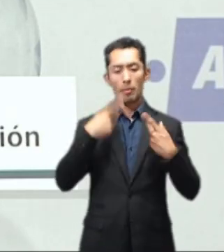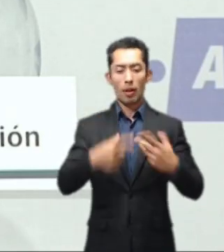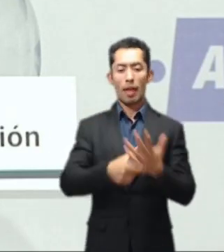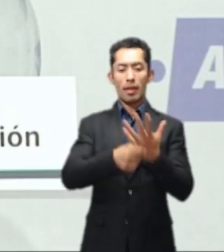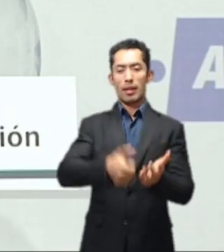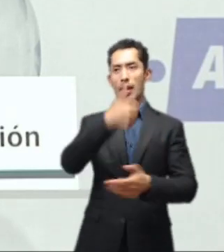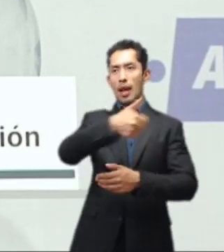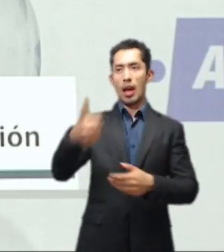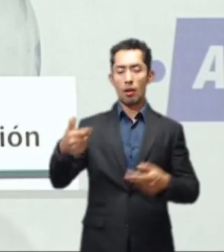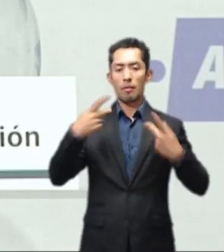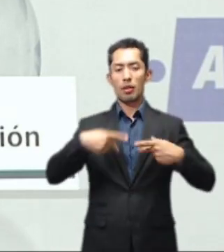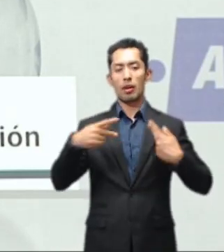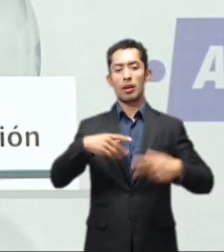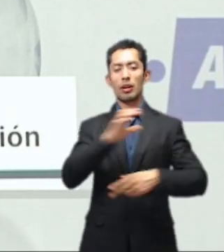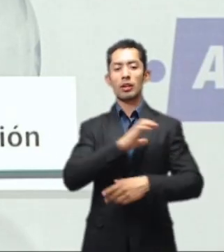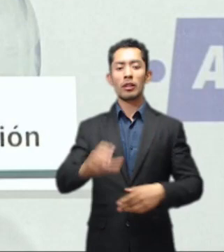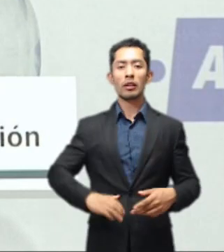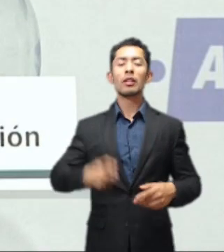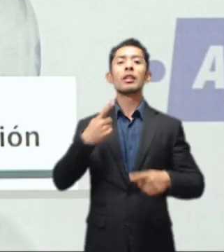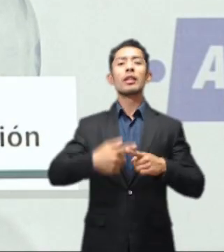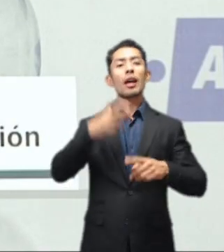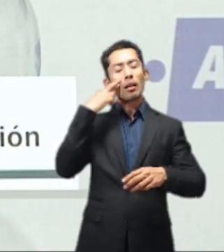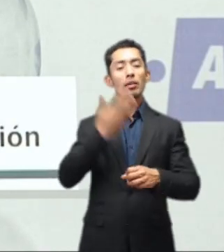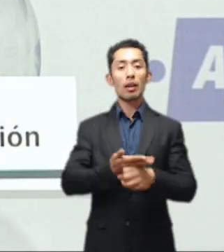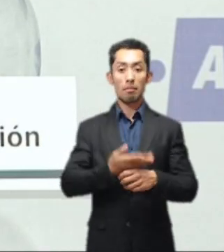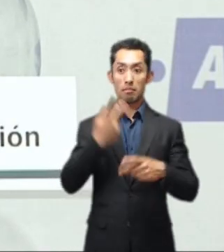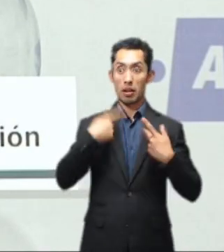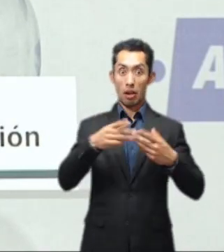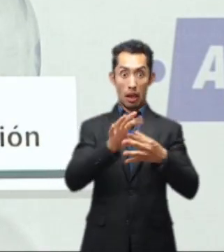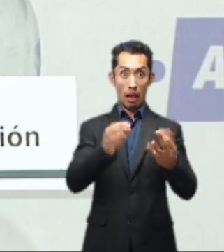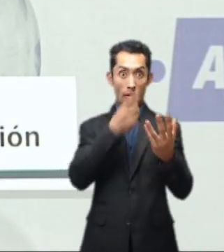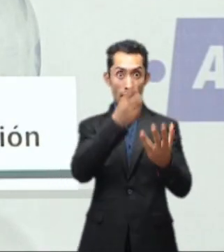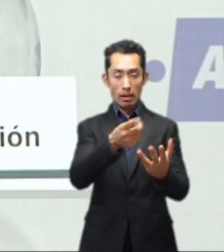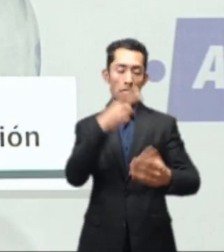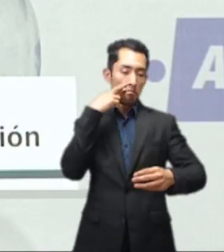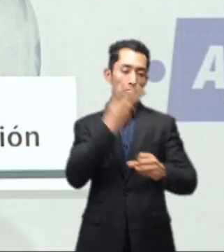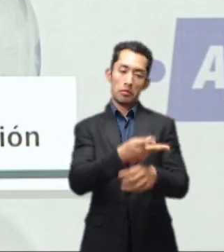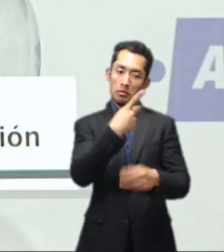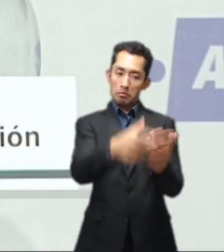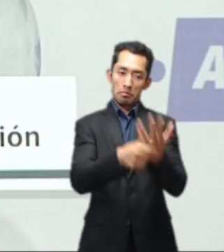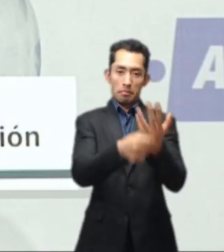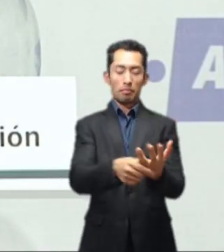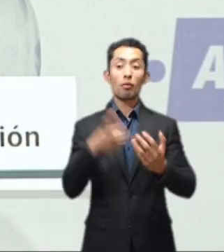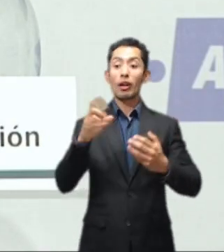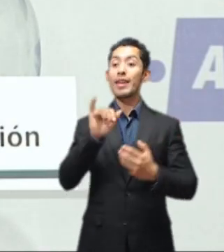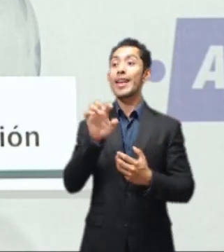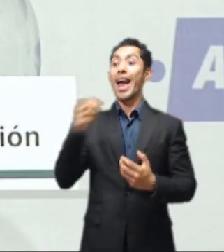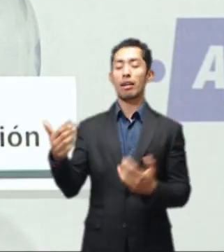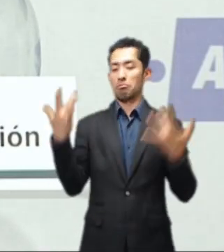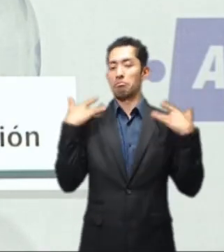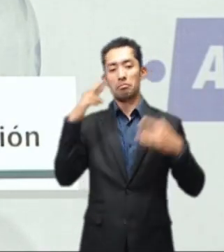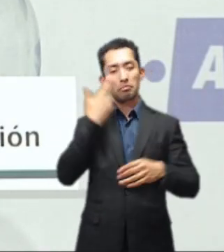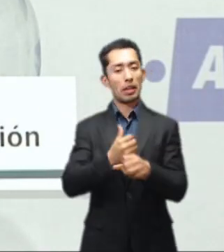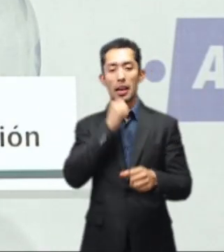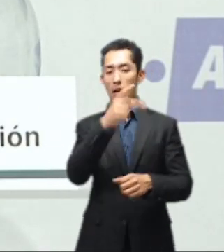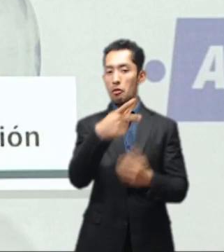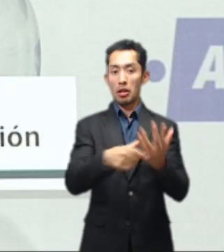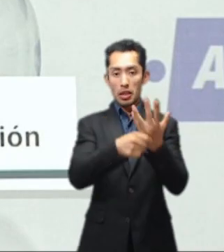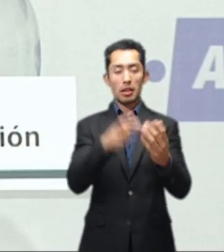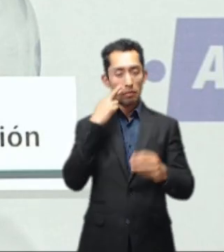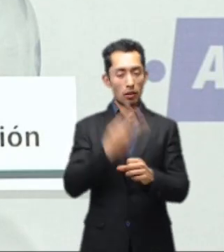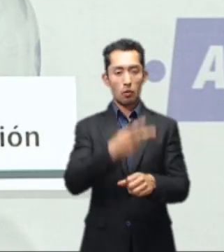vertidas por las candidaturas son responsabilidad de quien las emite por lo que el instituto estatal electoral no se hace responsable por